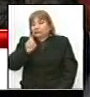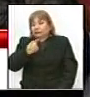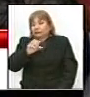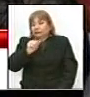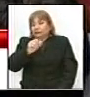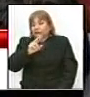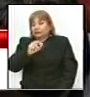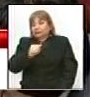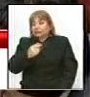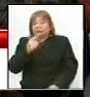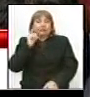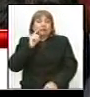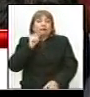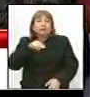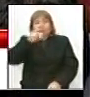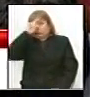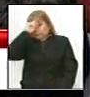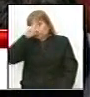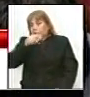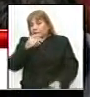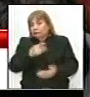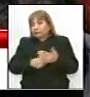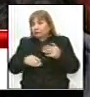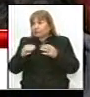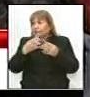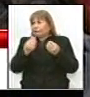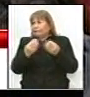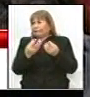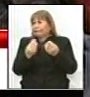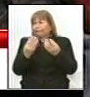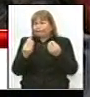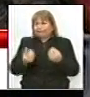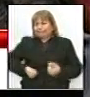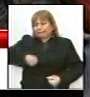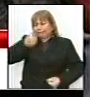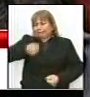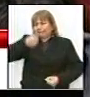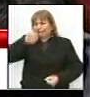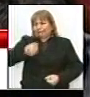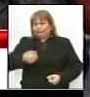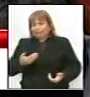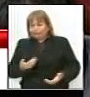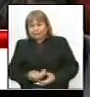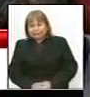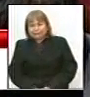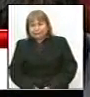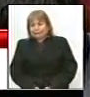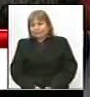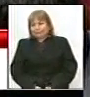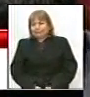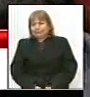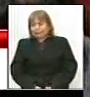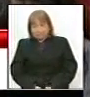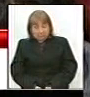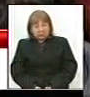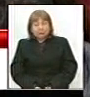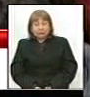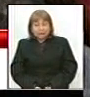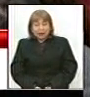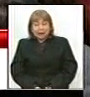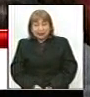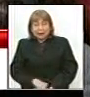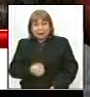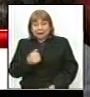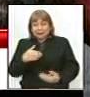país qué hacemos con tanto alto funcionario que he mentido el país también podría ser también